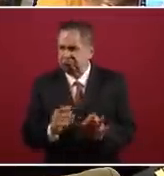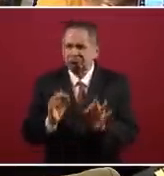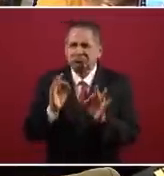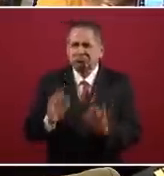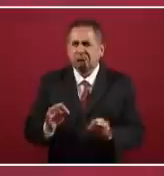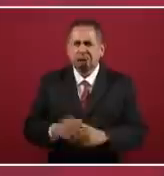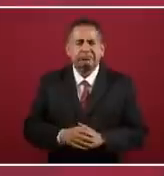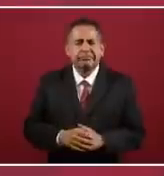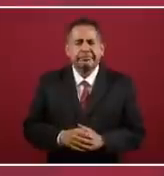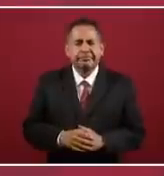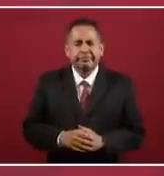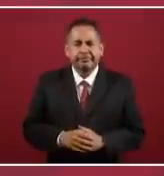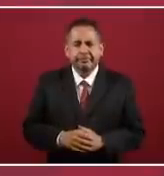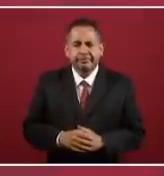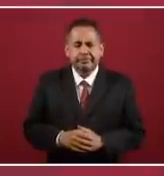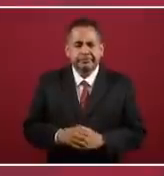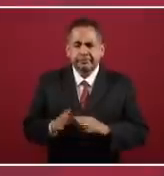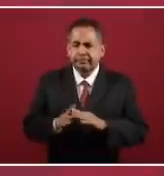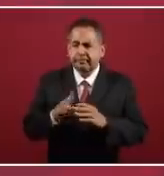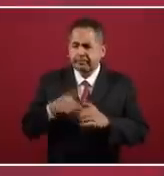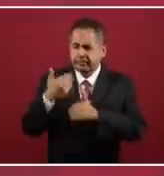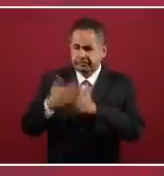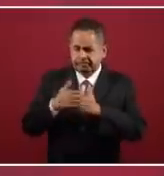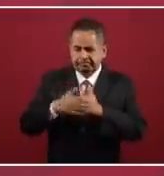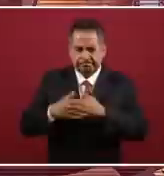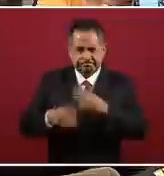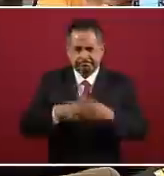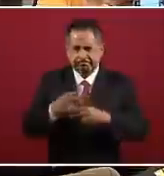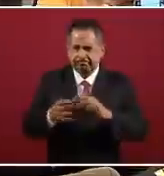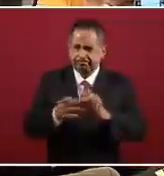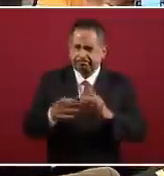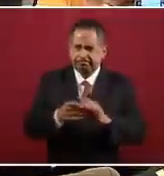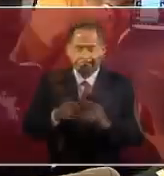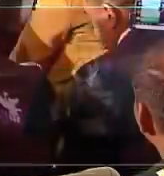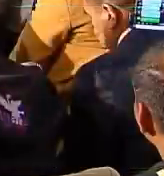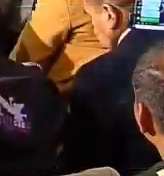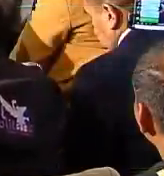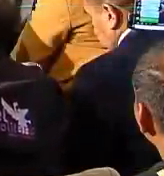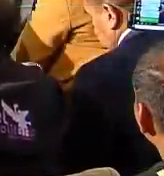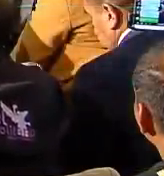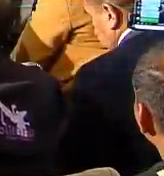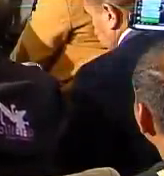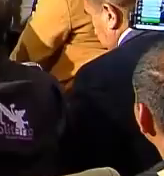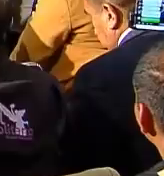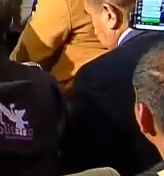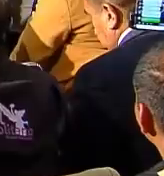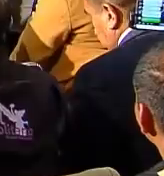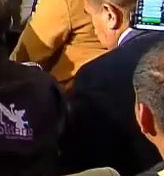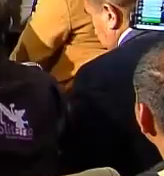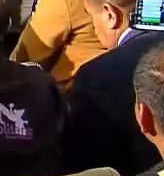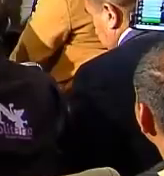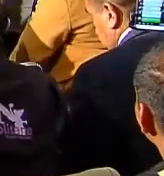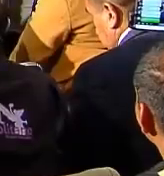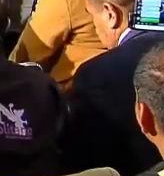vamos a ir por allá, están haciendo caminos de